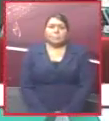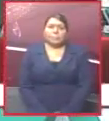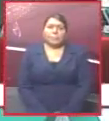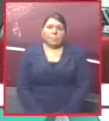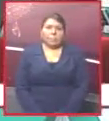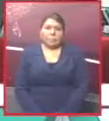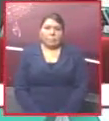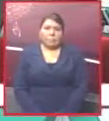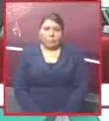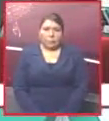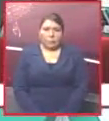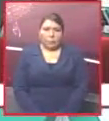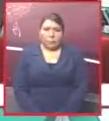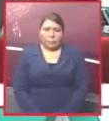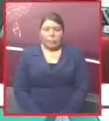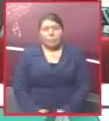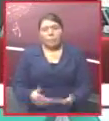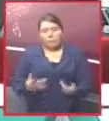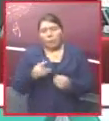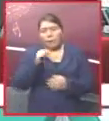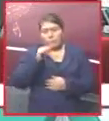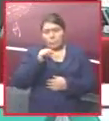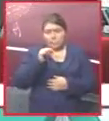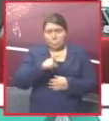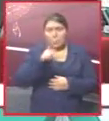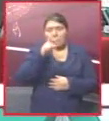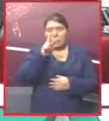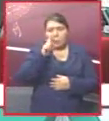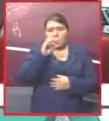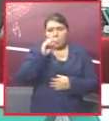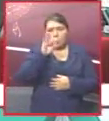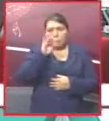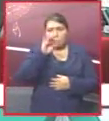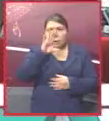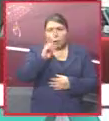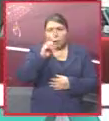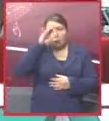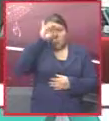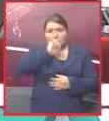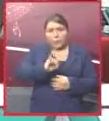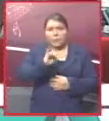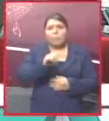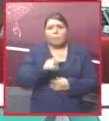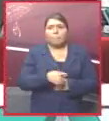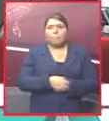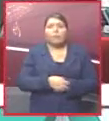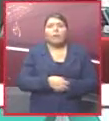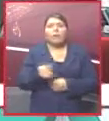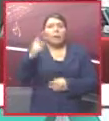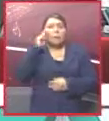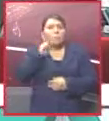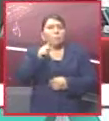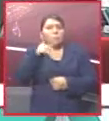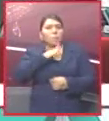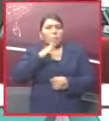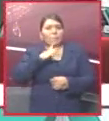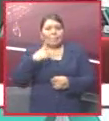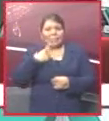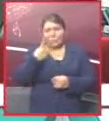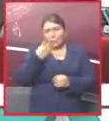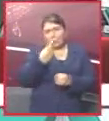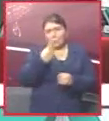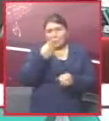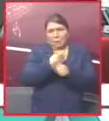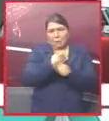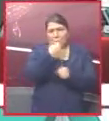Finalmente, el titular de la Procuraduría Federal del Consumidor dio a conocer también que en el primer semestre de este año 2016,